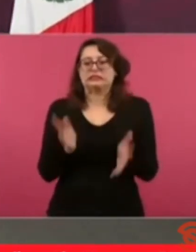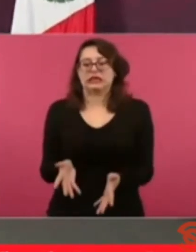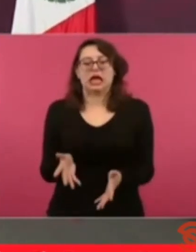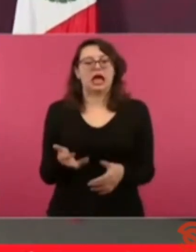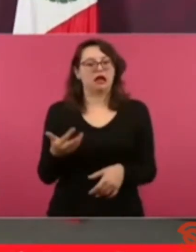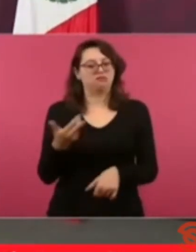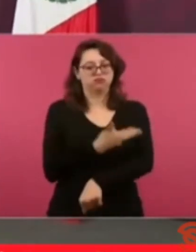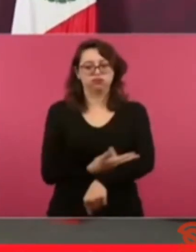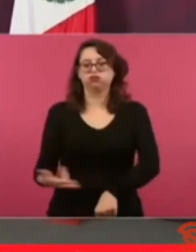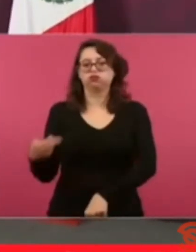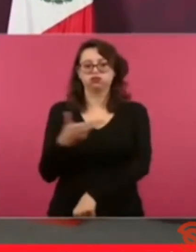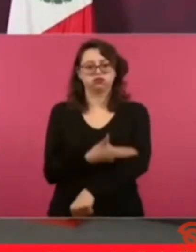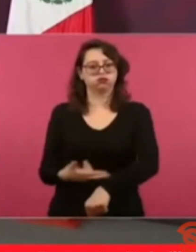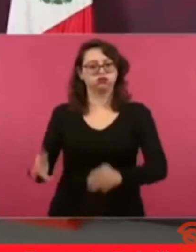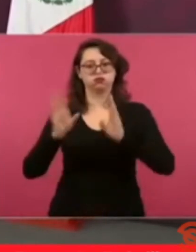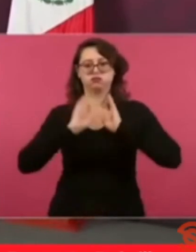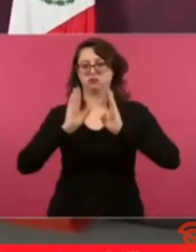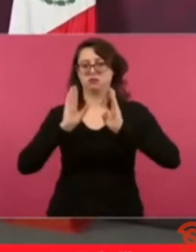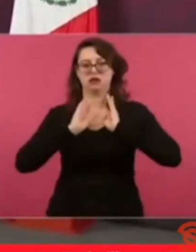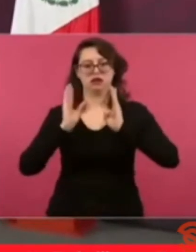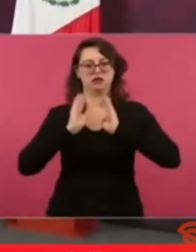preventiva el ejército